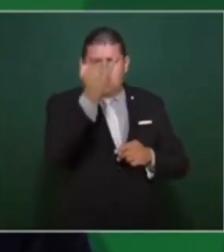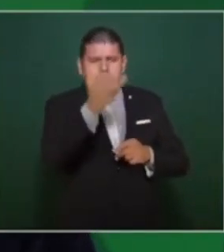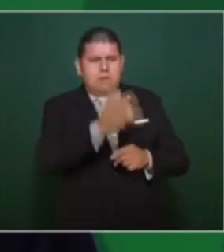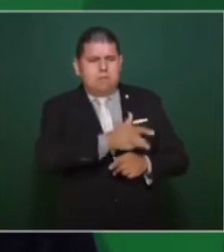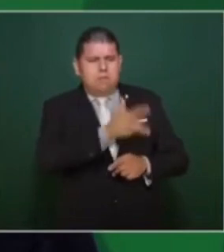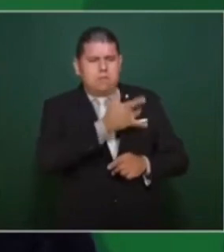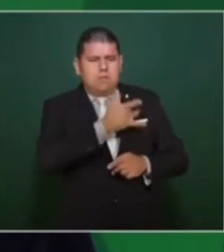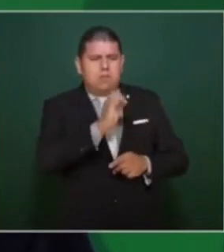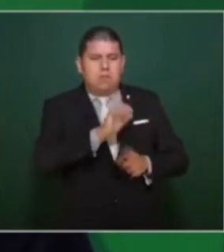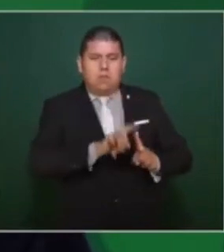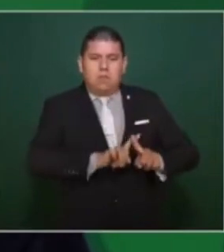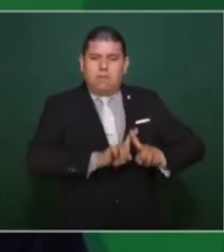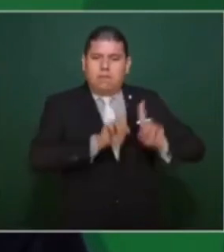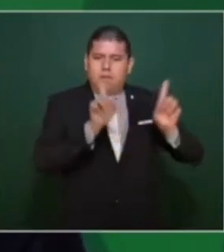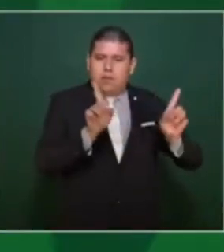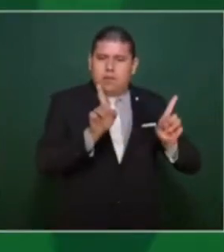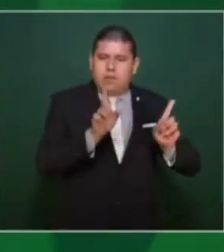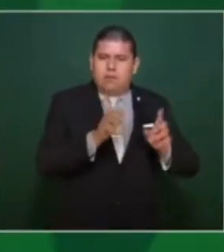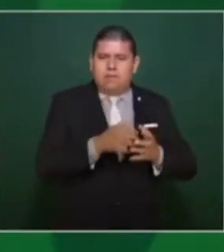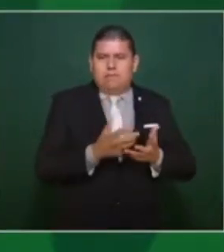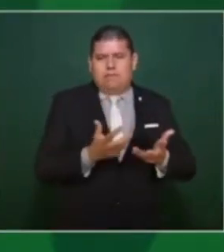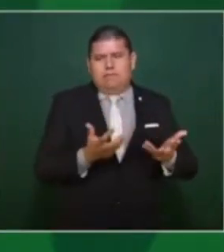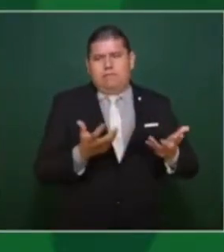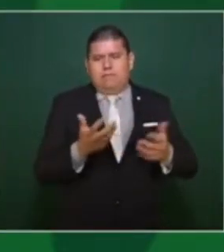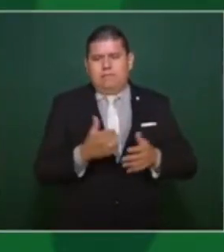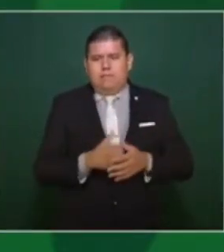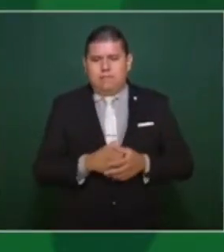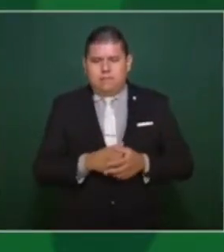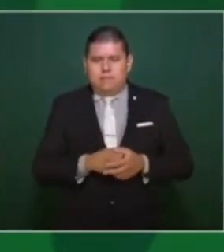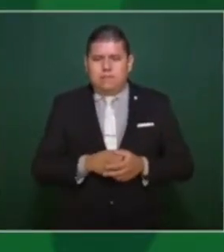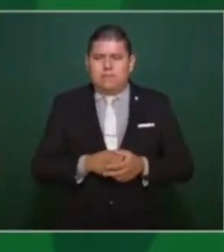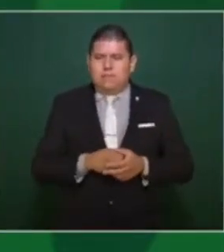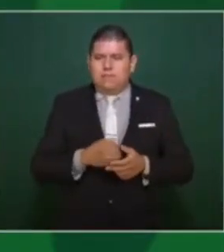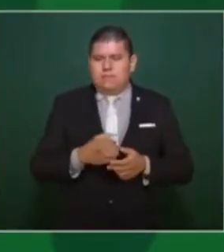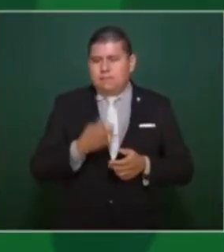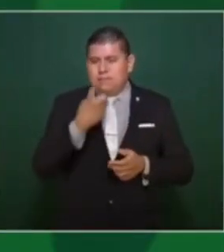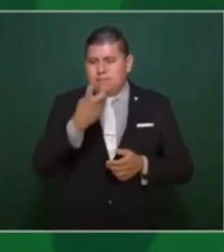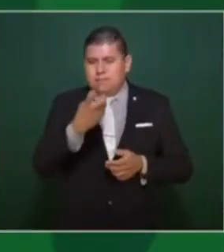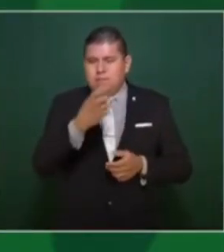cuando son en realidad conservadores.